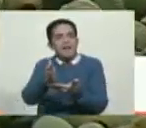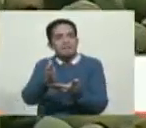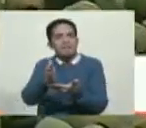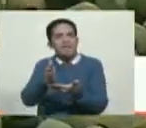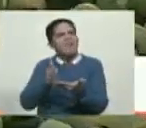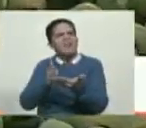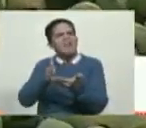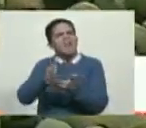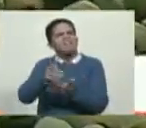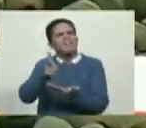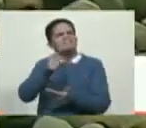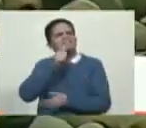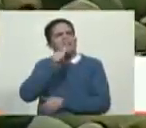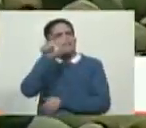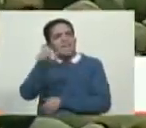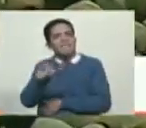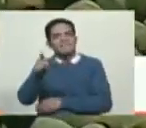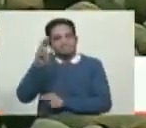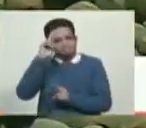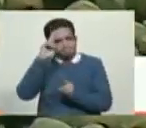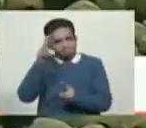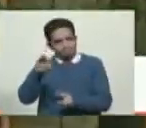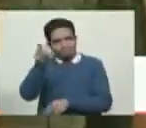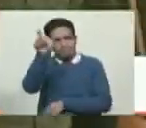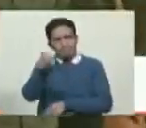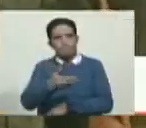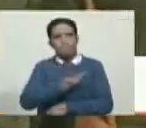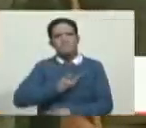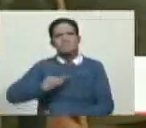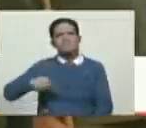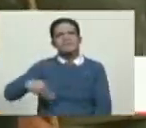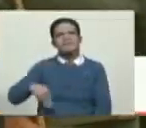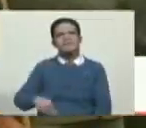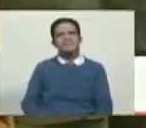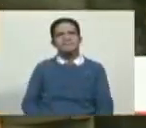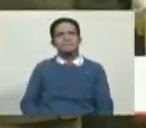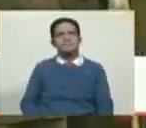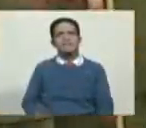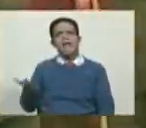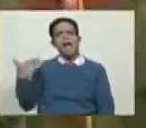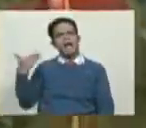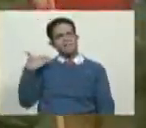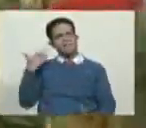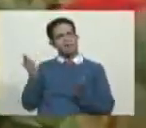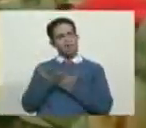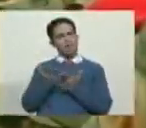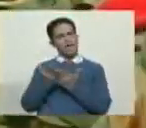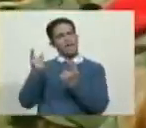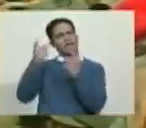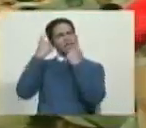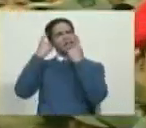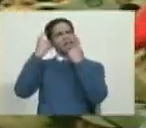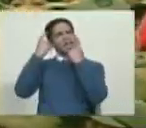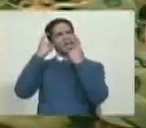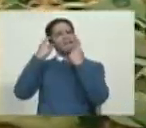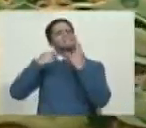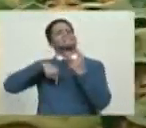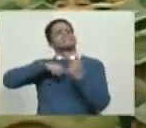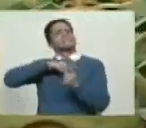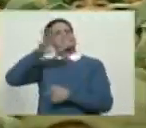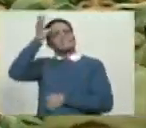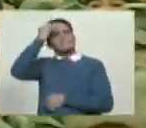nuestro presidente. Lo que nosotros aprendimos en las academias, para lo cual nosotros los que